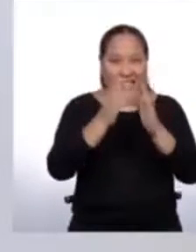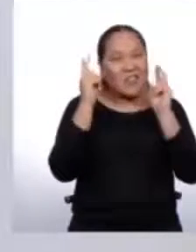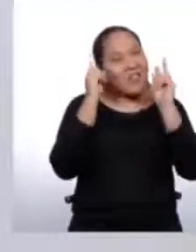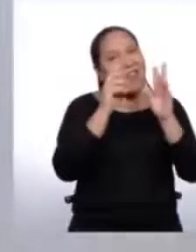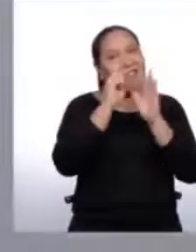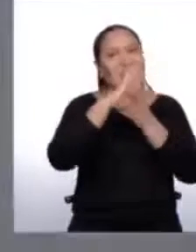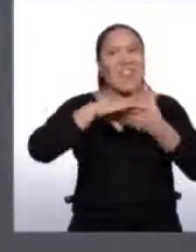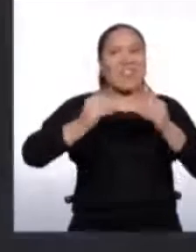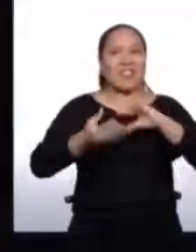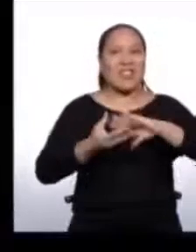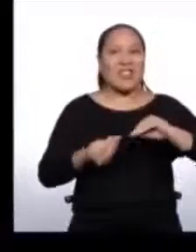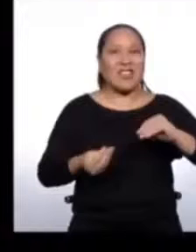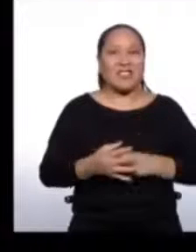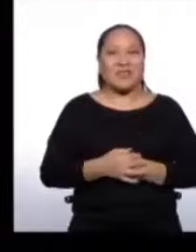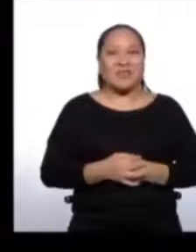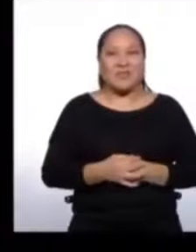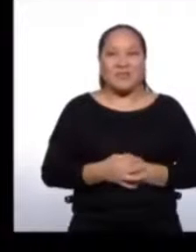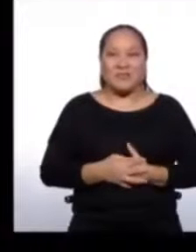veamos esta historia.